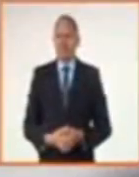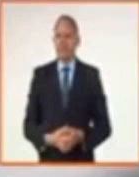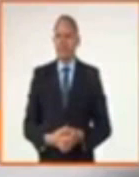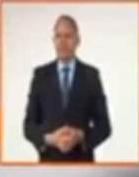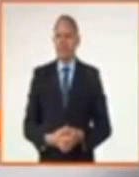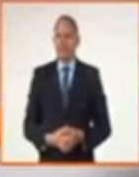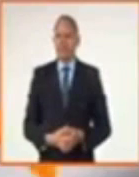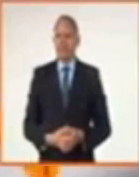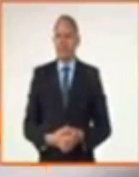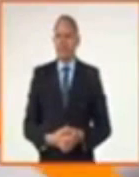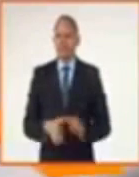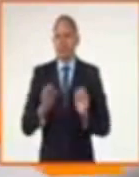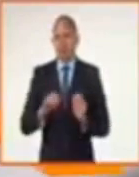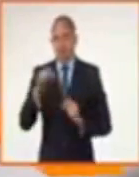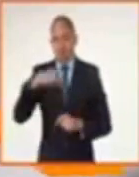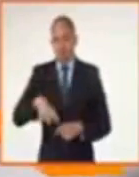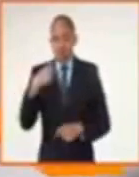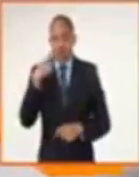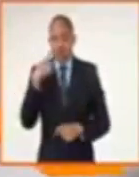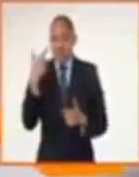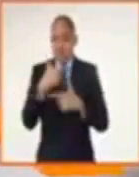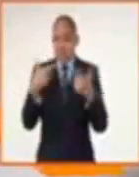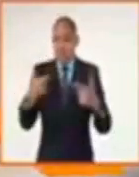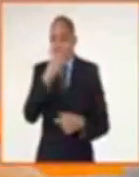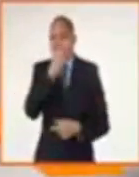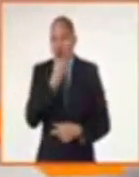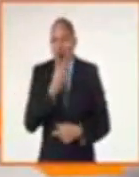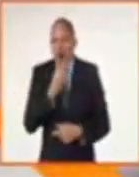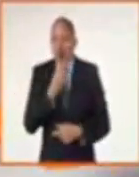papel importantísimo